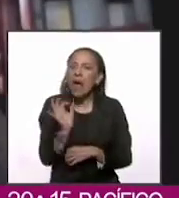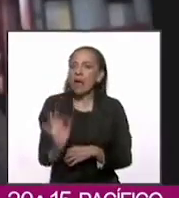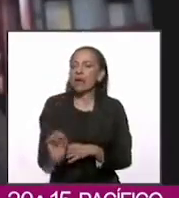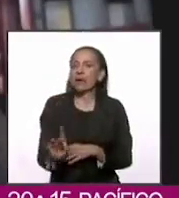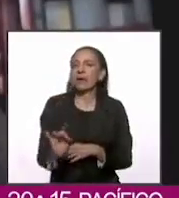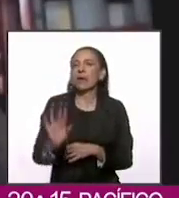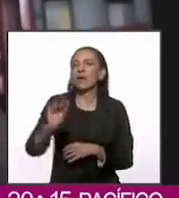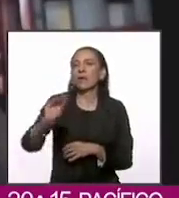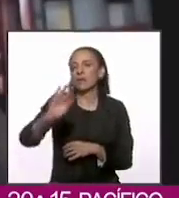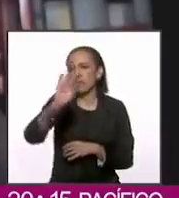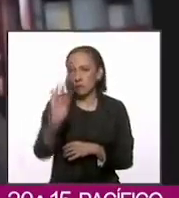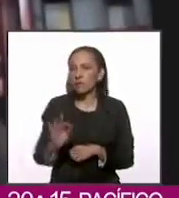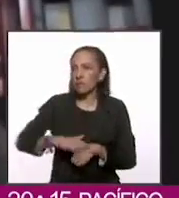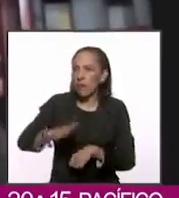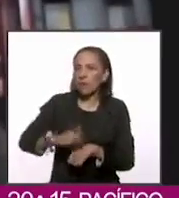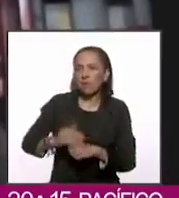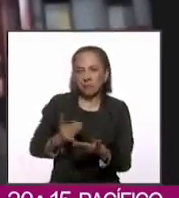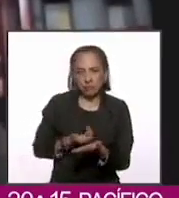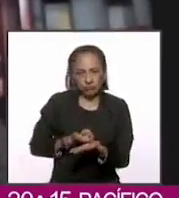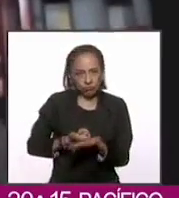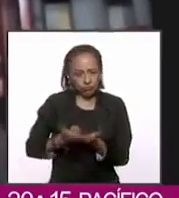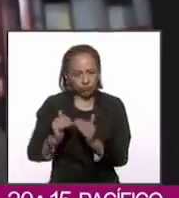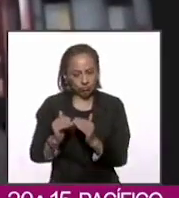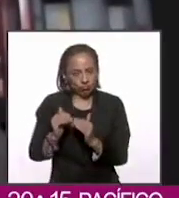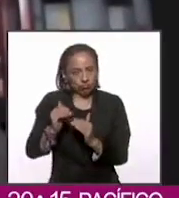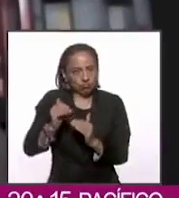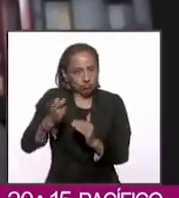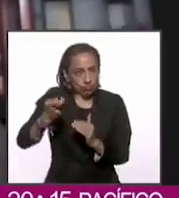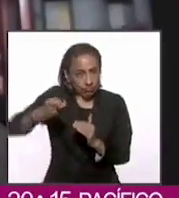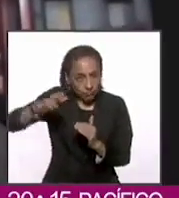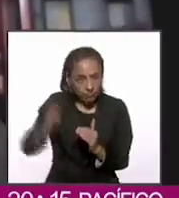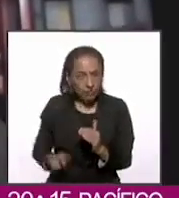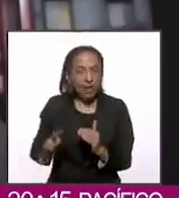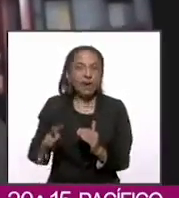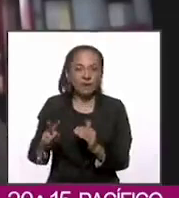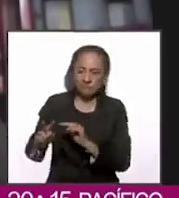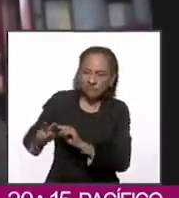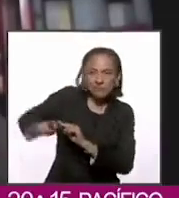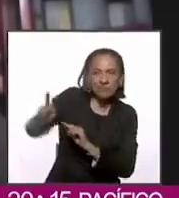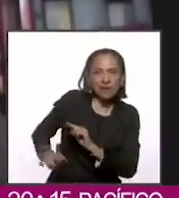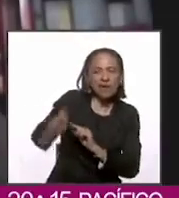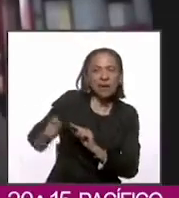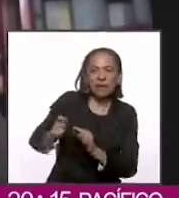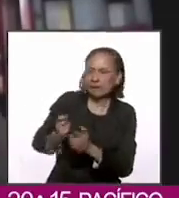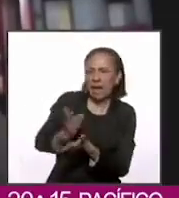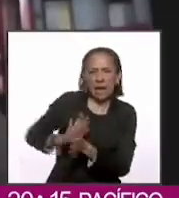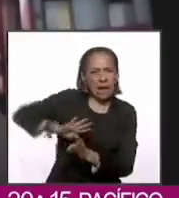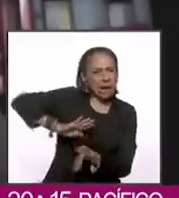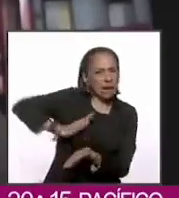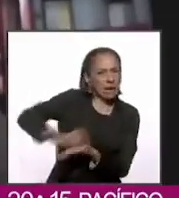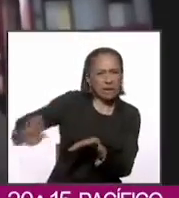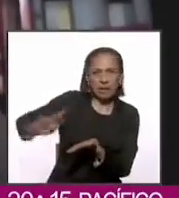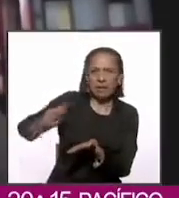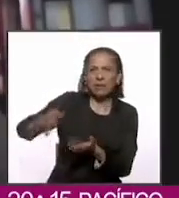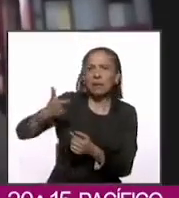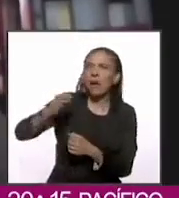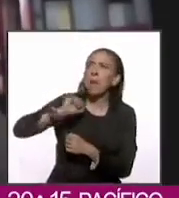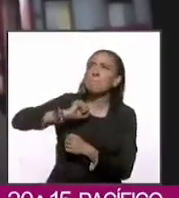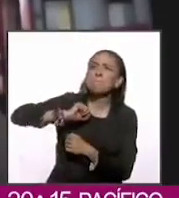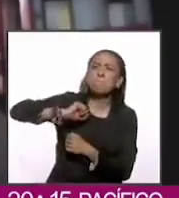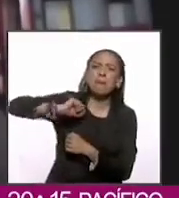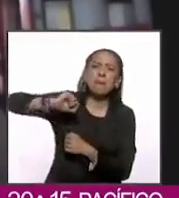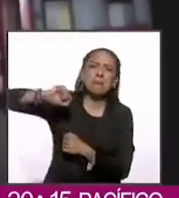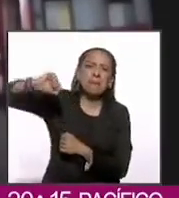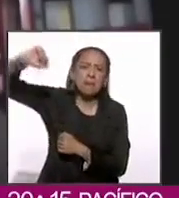poder adquisitivo. Cuando habla de reales, es decir, ya se quitó el efecto de la inflación. Y pues digo, es como un